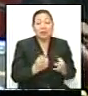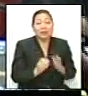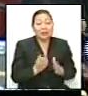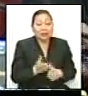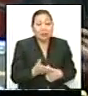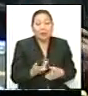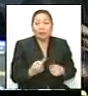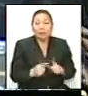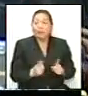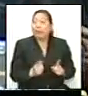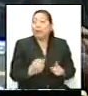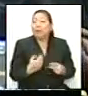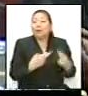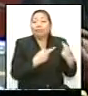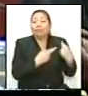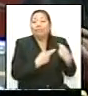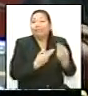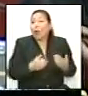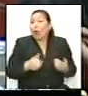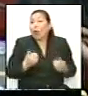haber tenido un compromiso